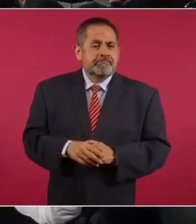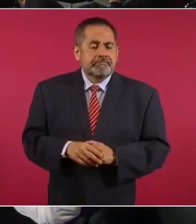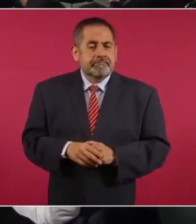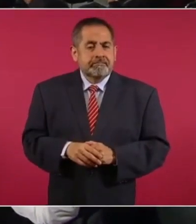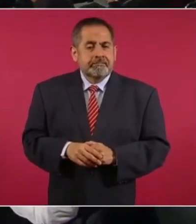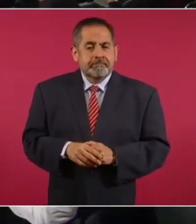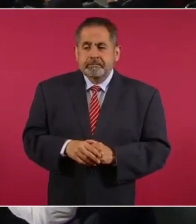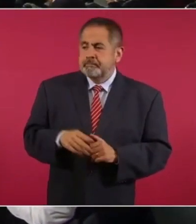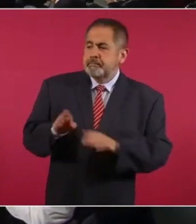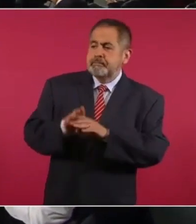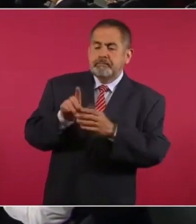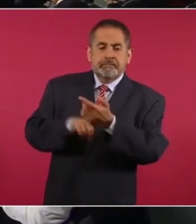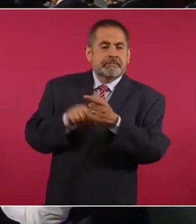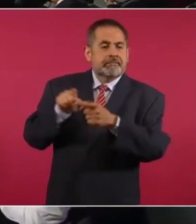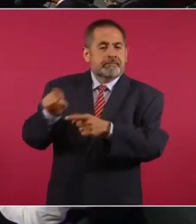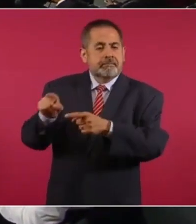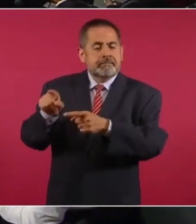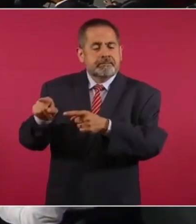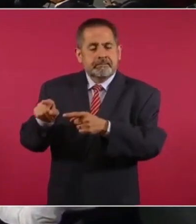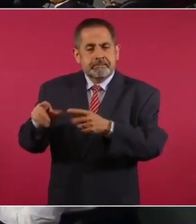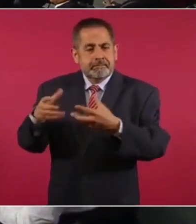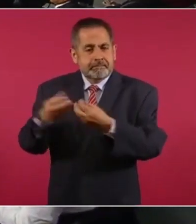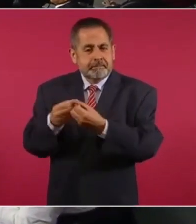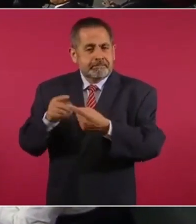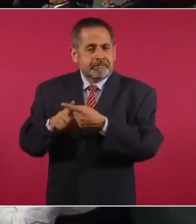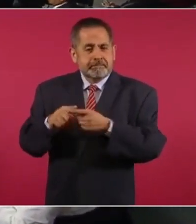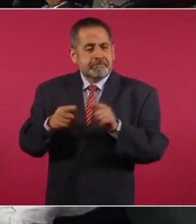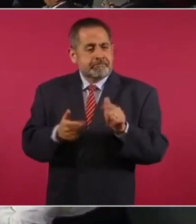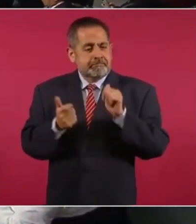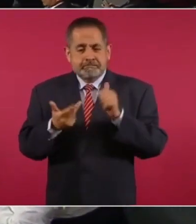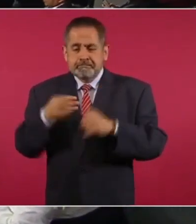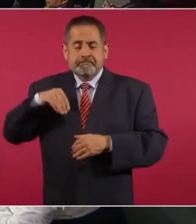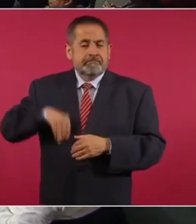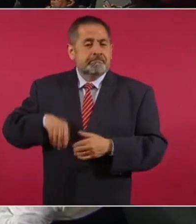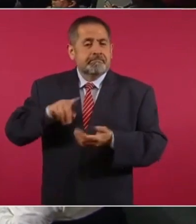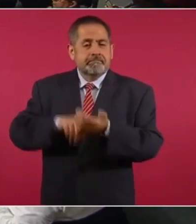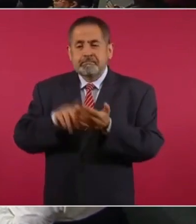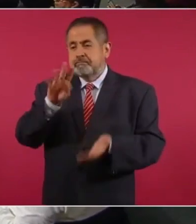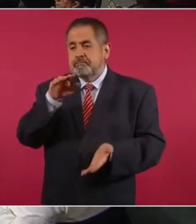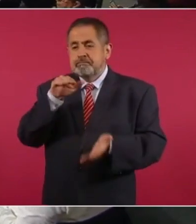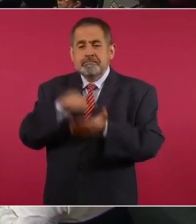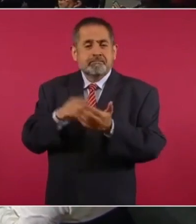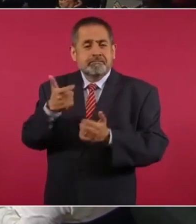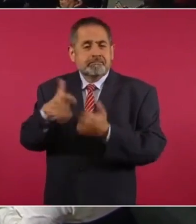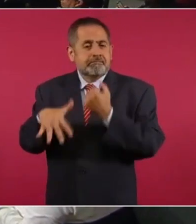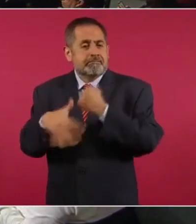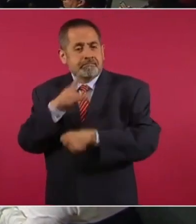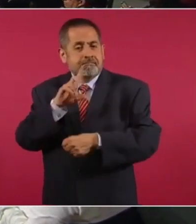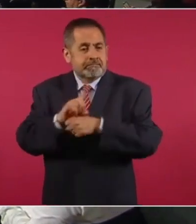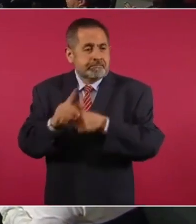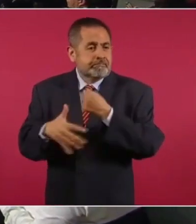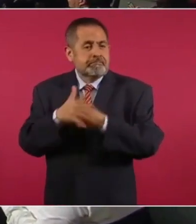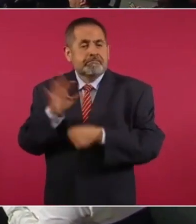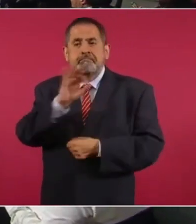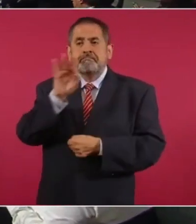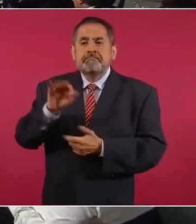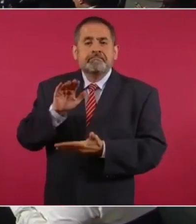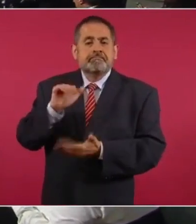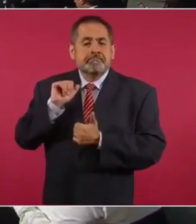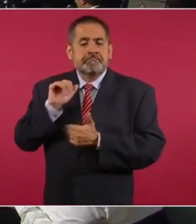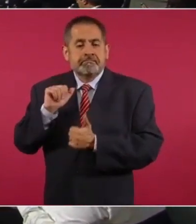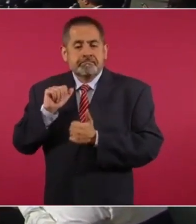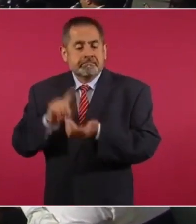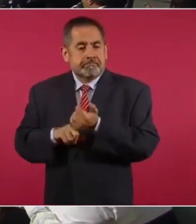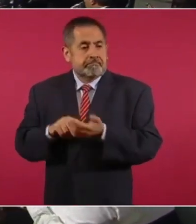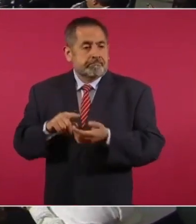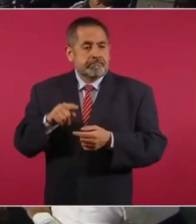estas cuotas sindicales entre FETSEGE y SUTAGE obtienen más de 90,000 pesos quincenales. Los gastos de defunción tampoco han